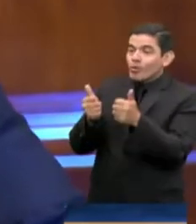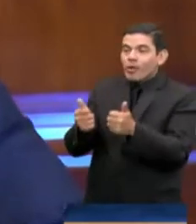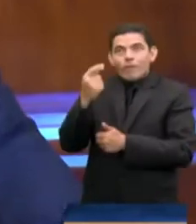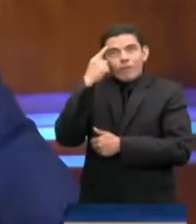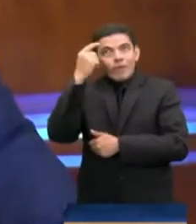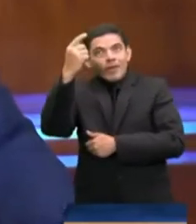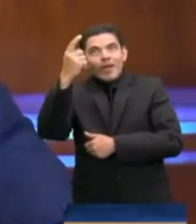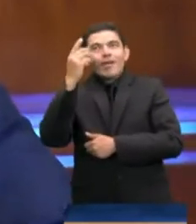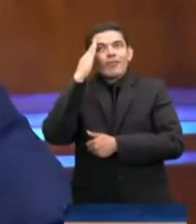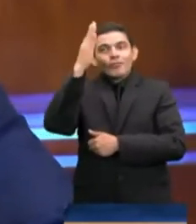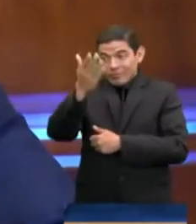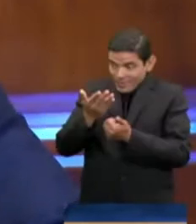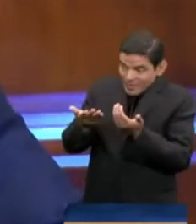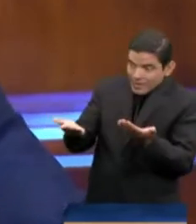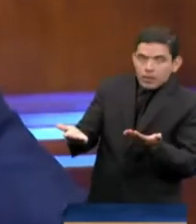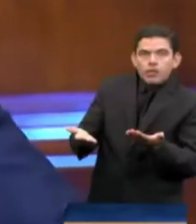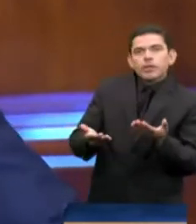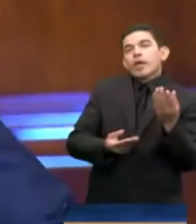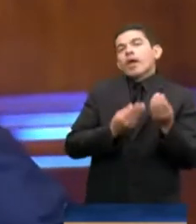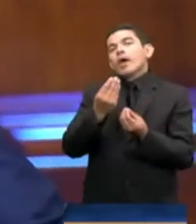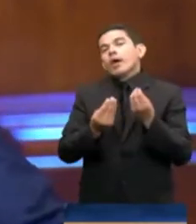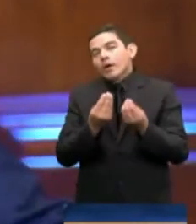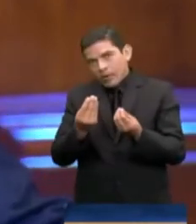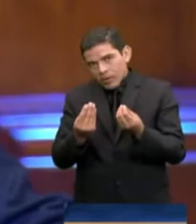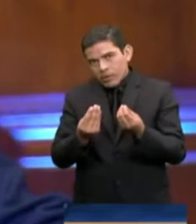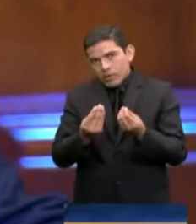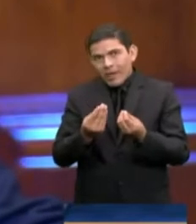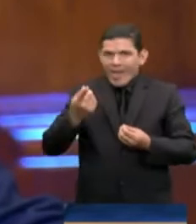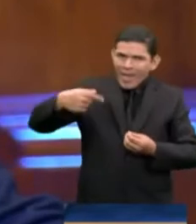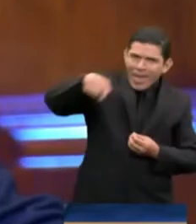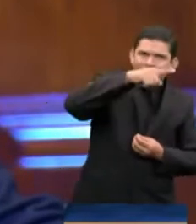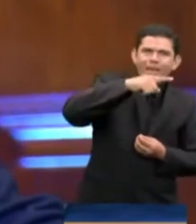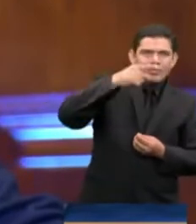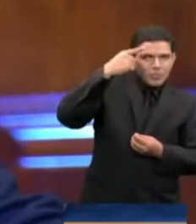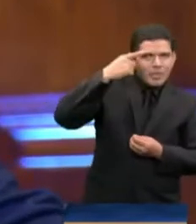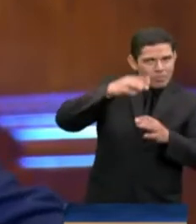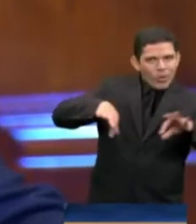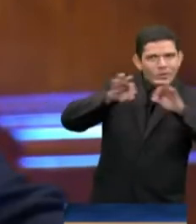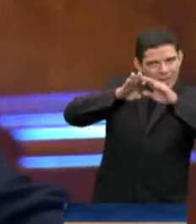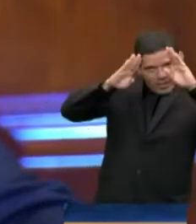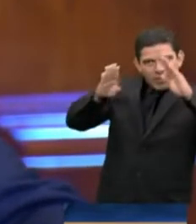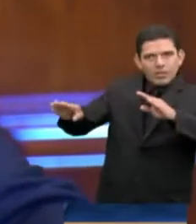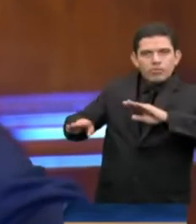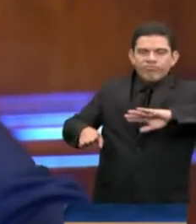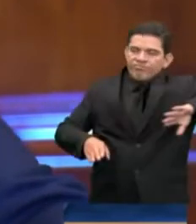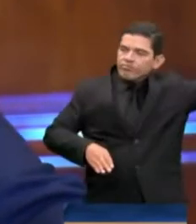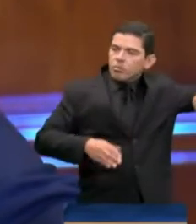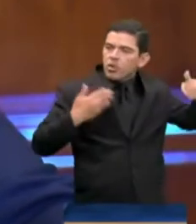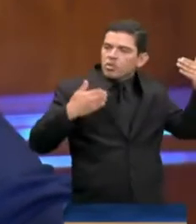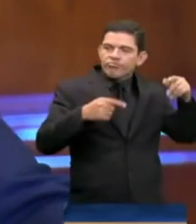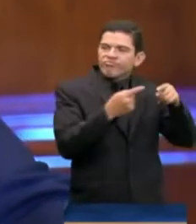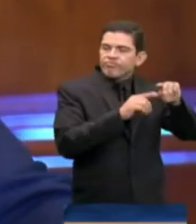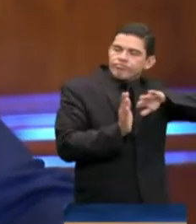esperanza. Nada más debe importarnos. Hace unos